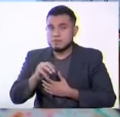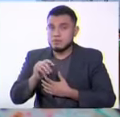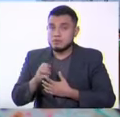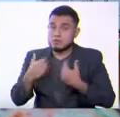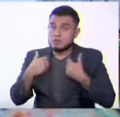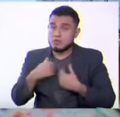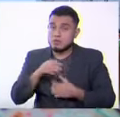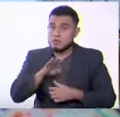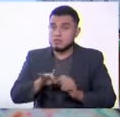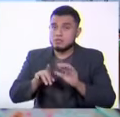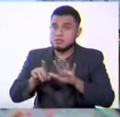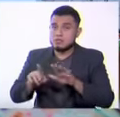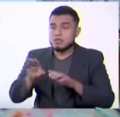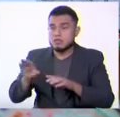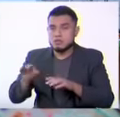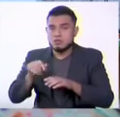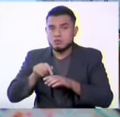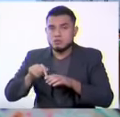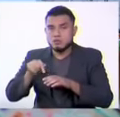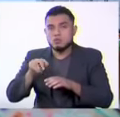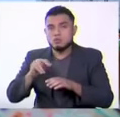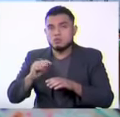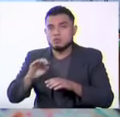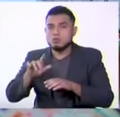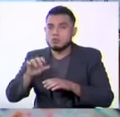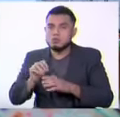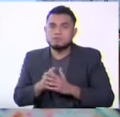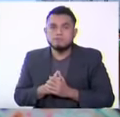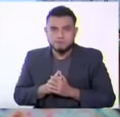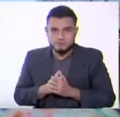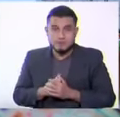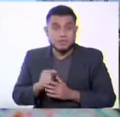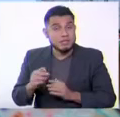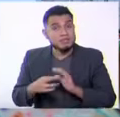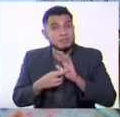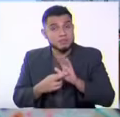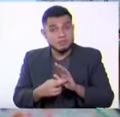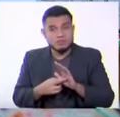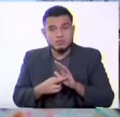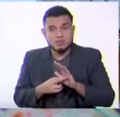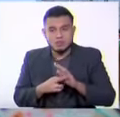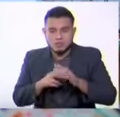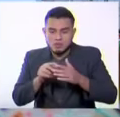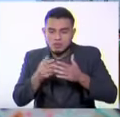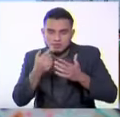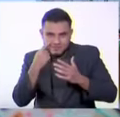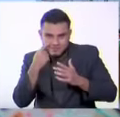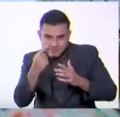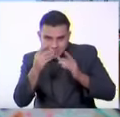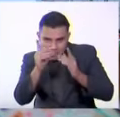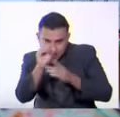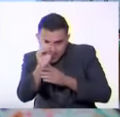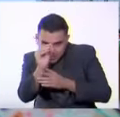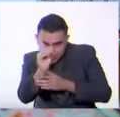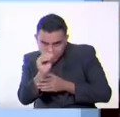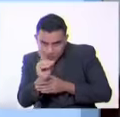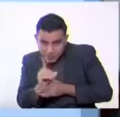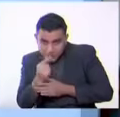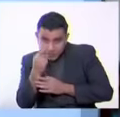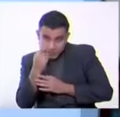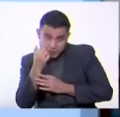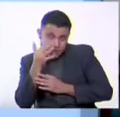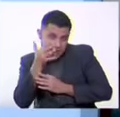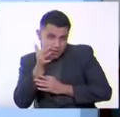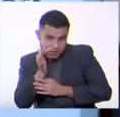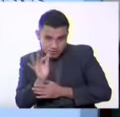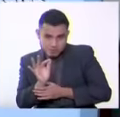cromosomas en su núcleo. Esta representación gráfica que ustedes ven acá es un modelo